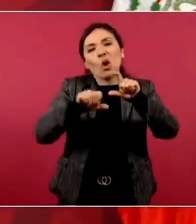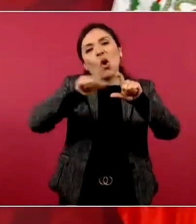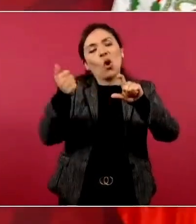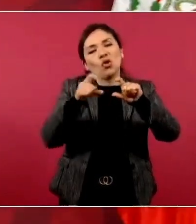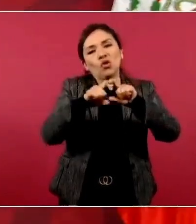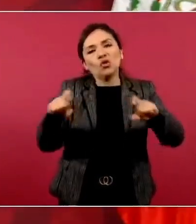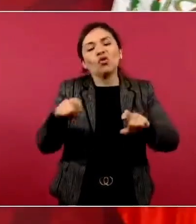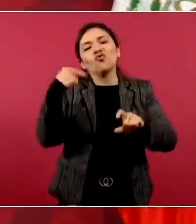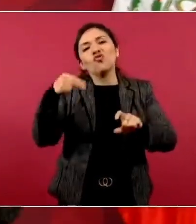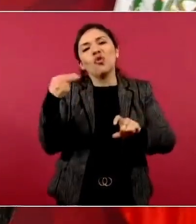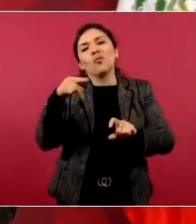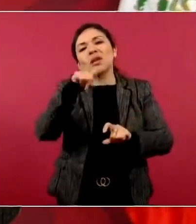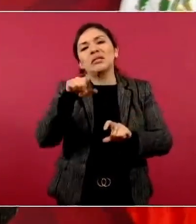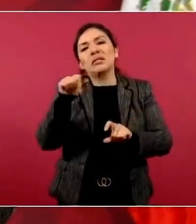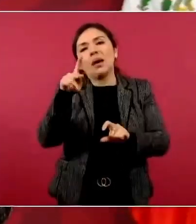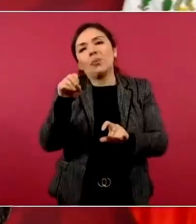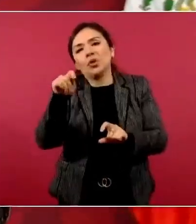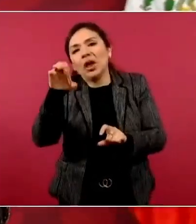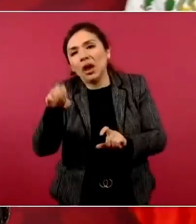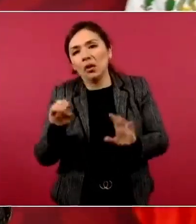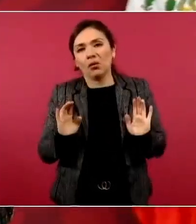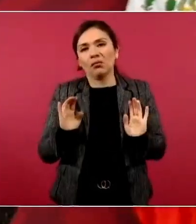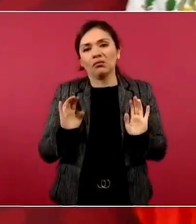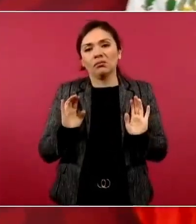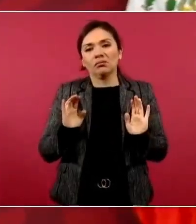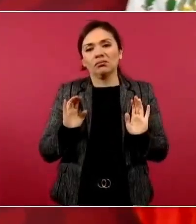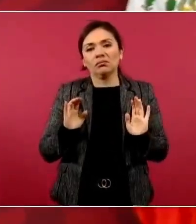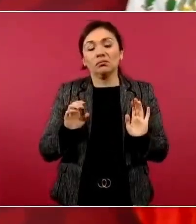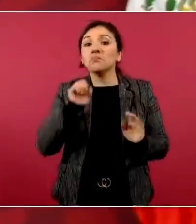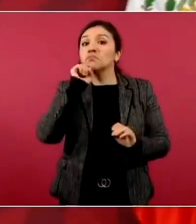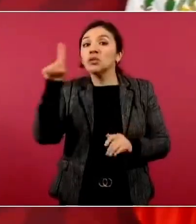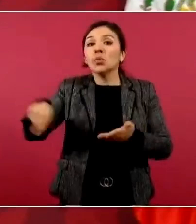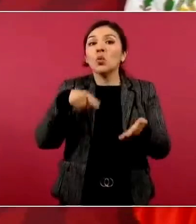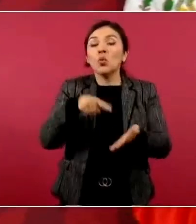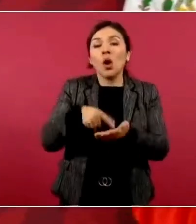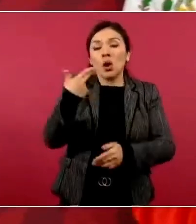todavía, seguramente, en Juchitán